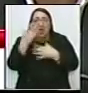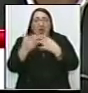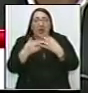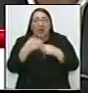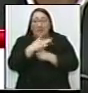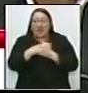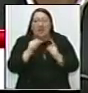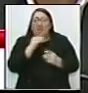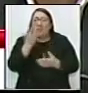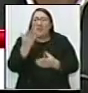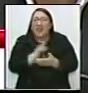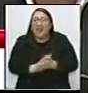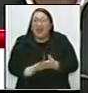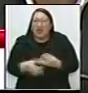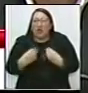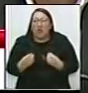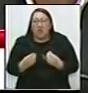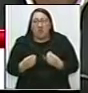tenga reclamos.